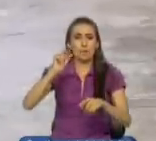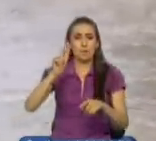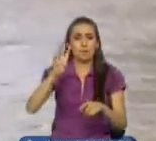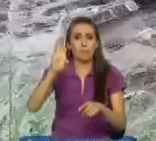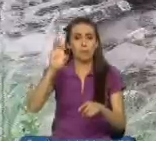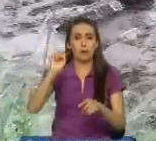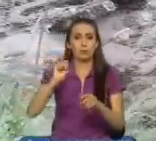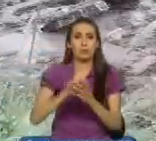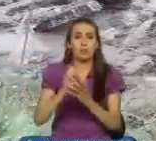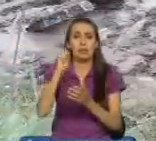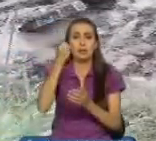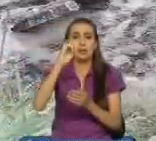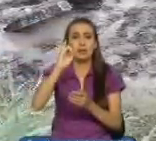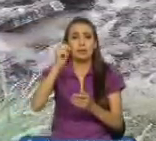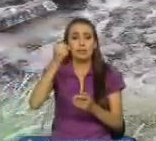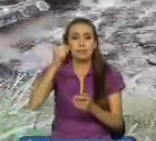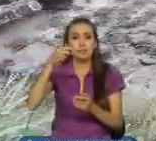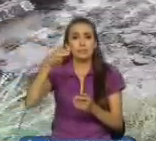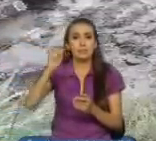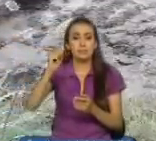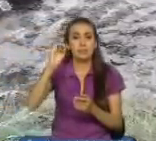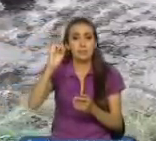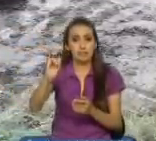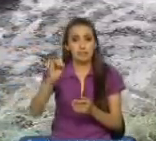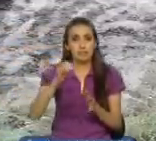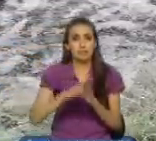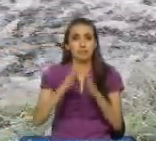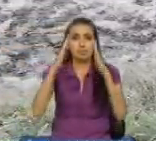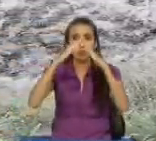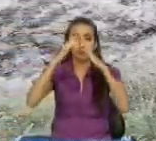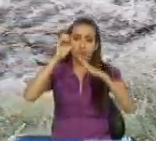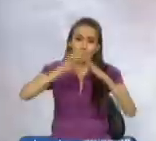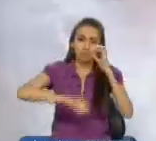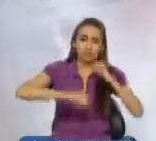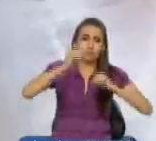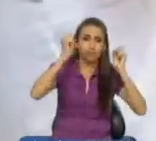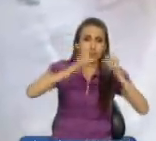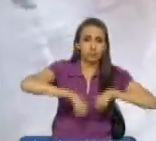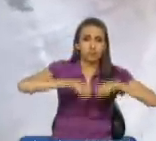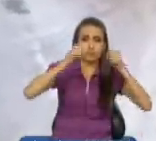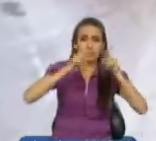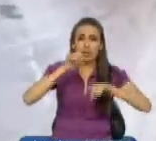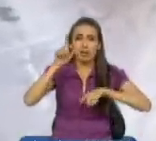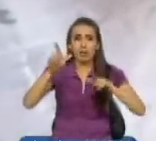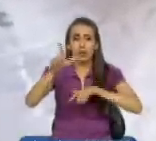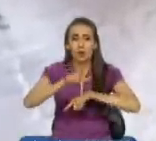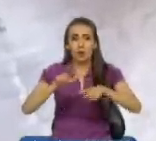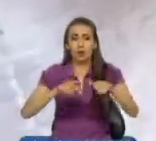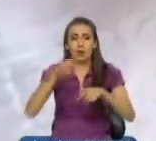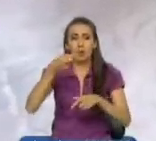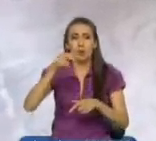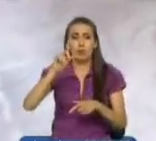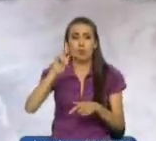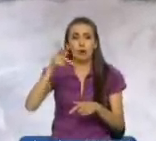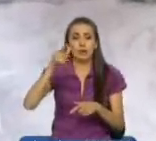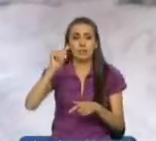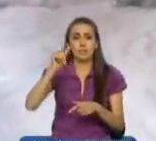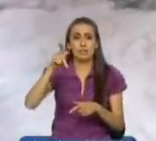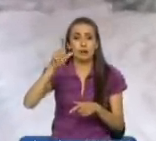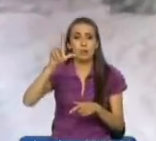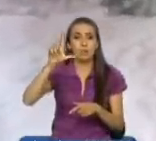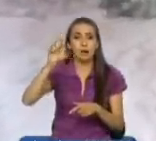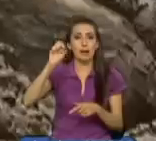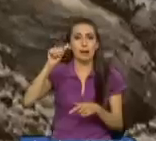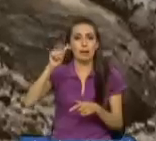registró un deslizamiento de tierra que causó daños severos en esta vivienda en el cantón huapala la vía principal quedó cerrada al tránsito en el sector